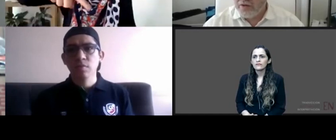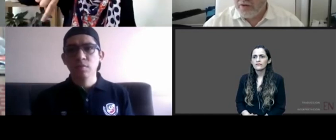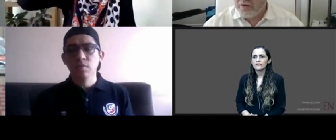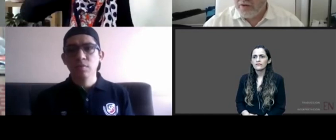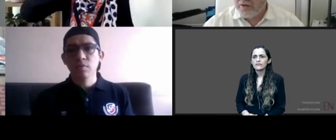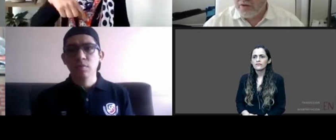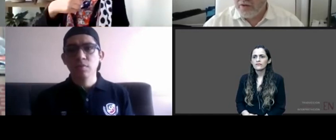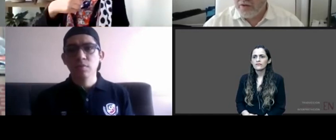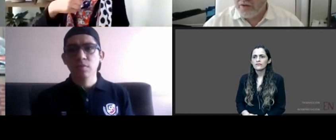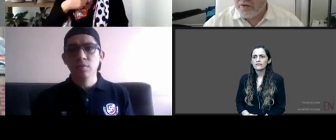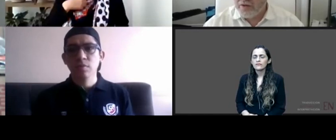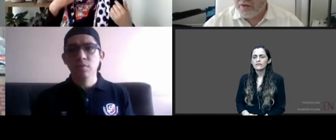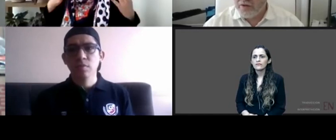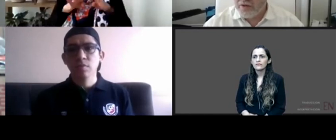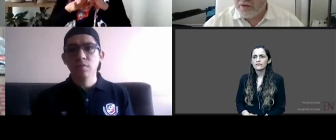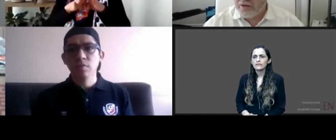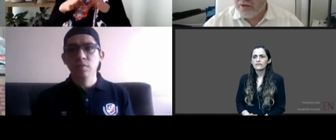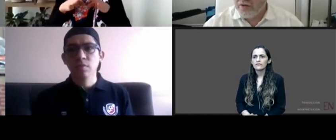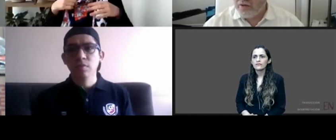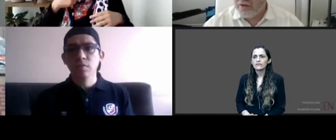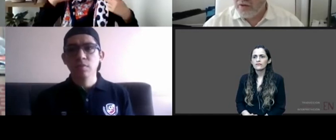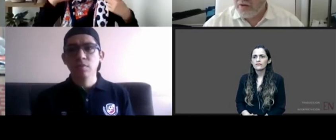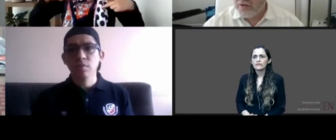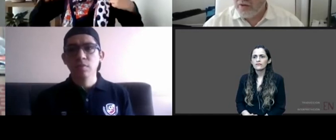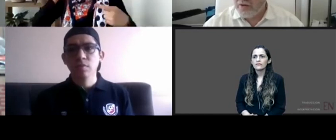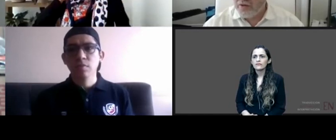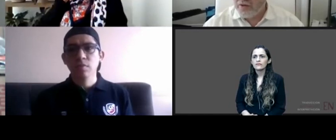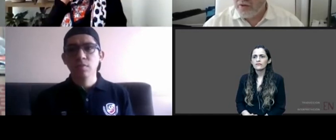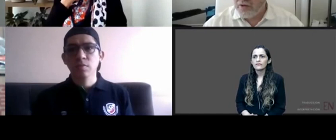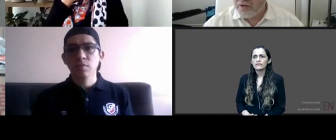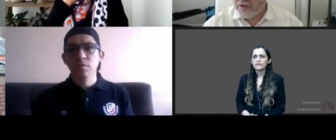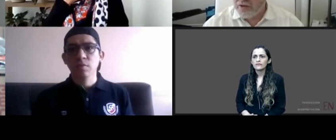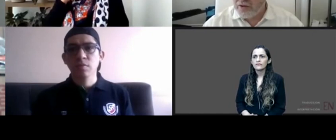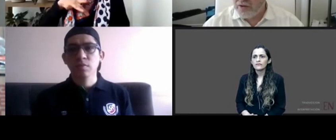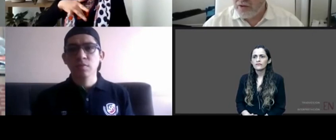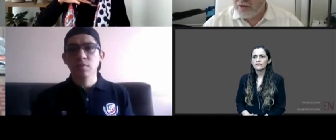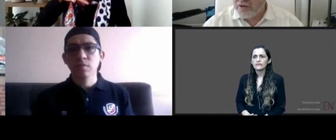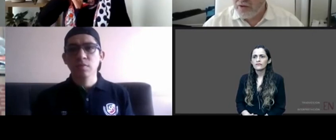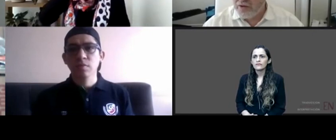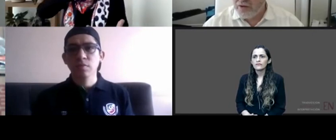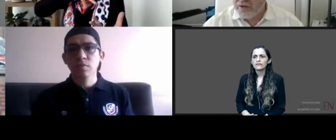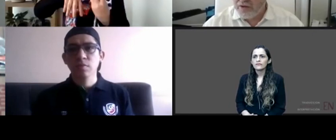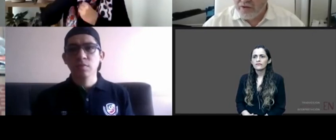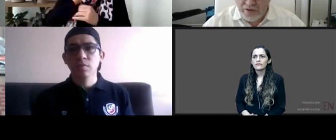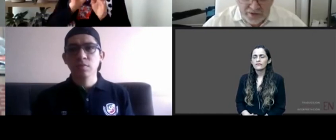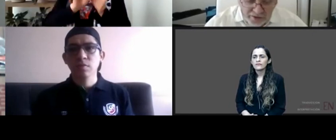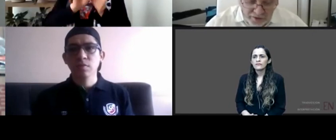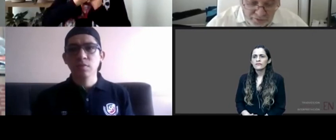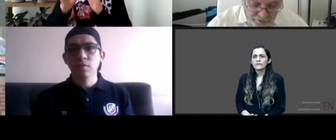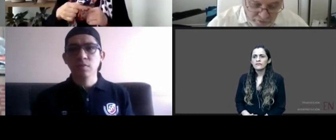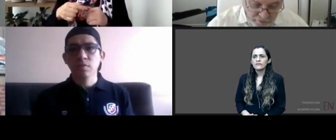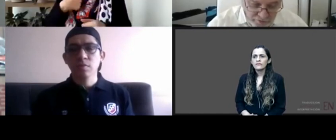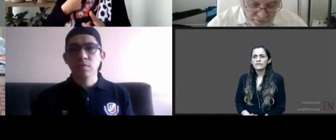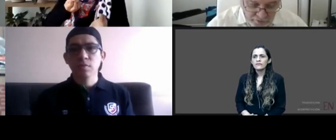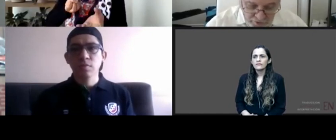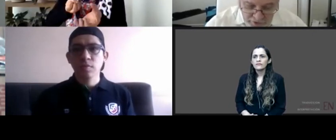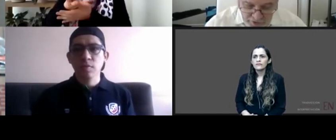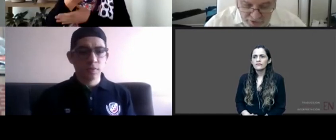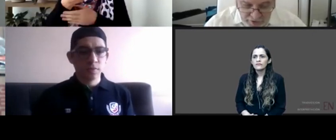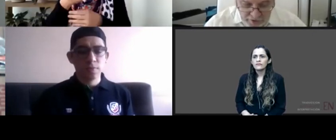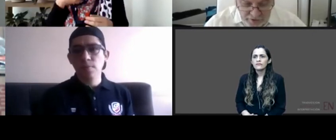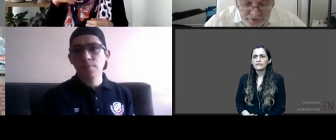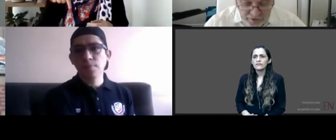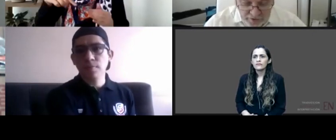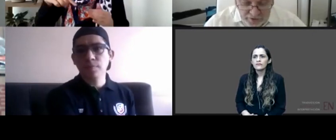de la tarde, estuvieron bastante tiempo socializando, comunicándose a través de la lengua de señas. Pero ahora que están en casa,